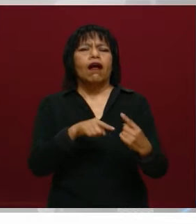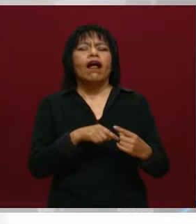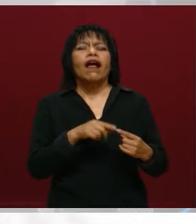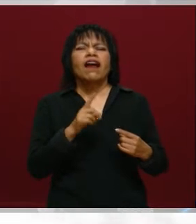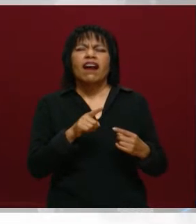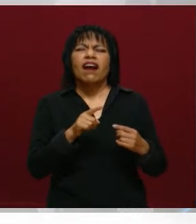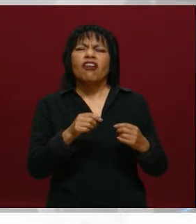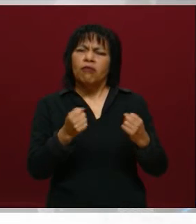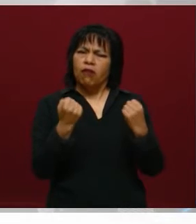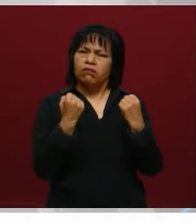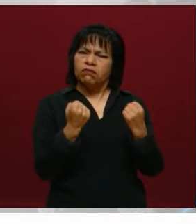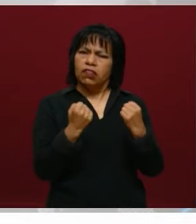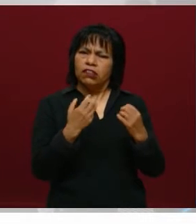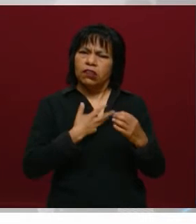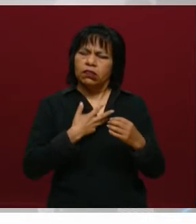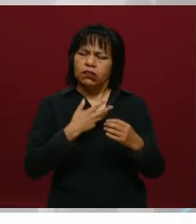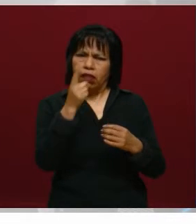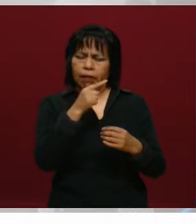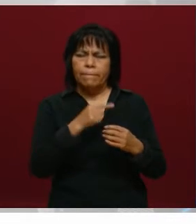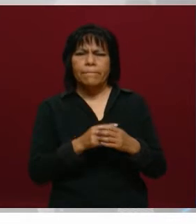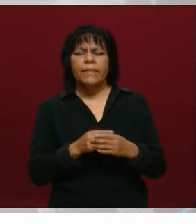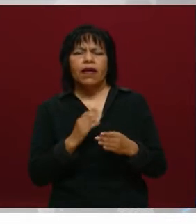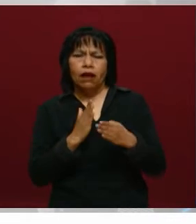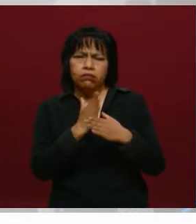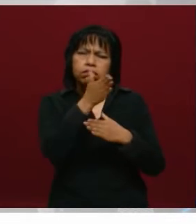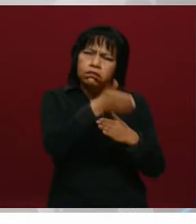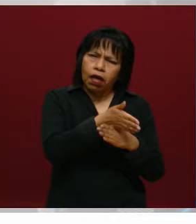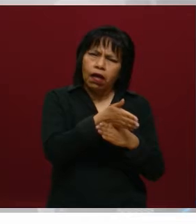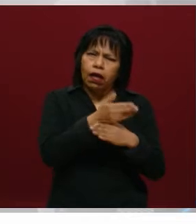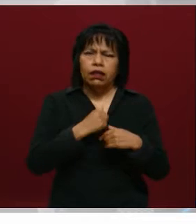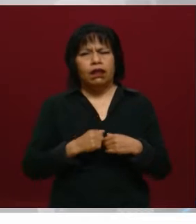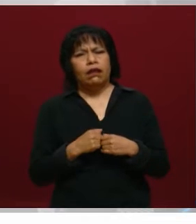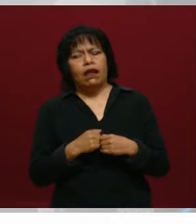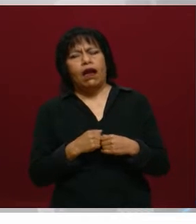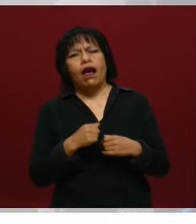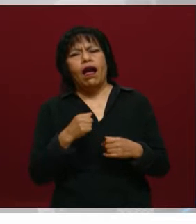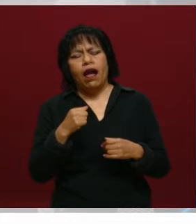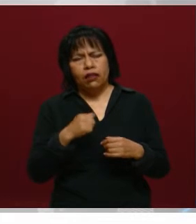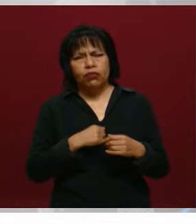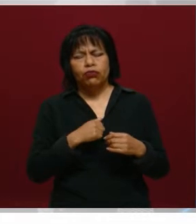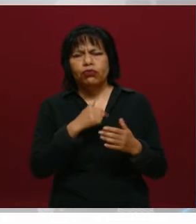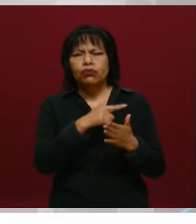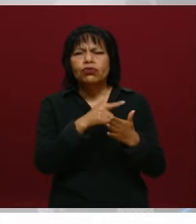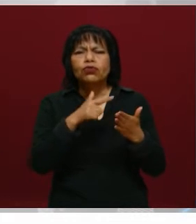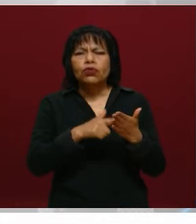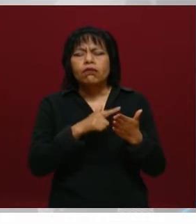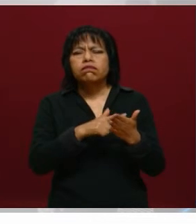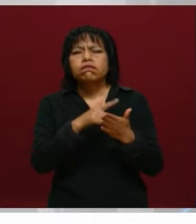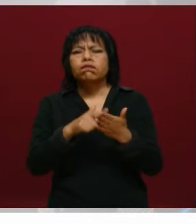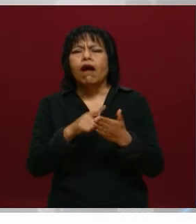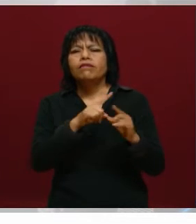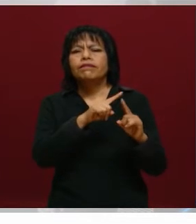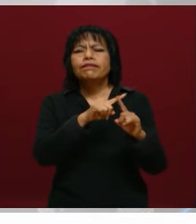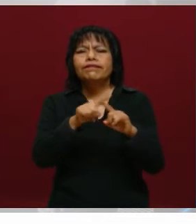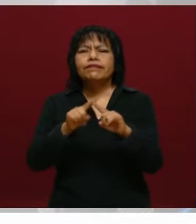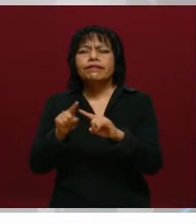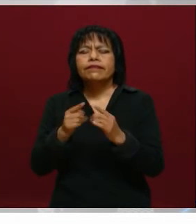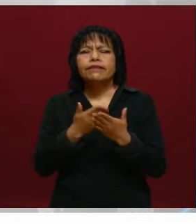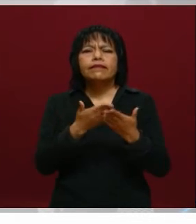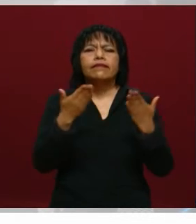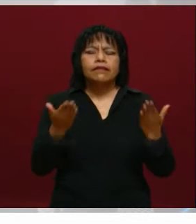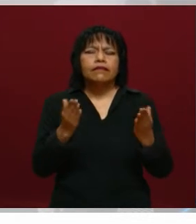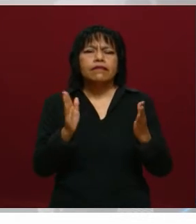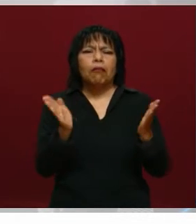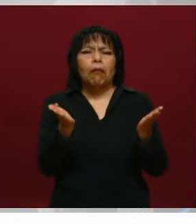esa fortaleza que tuvieron para acceder a espacios que hasta el momento